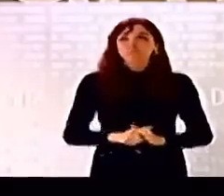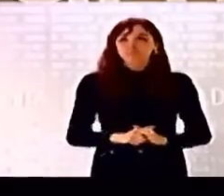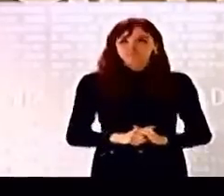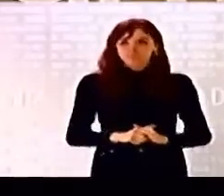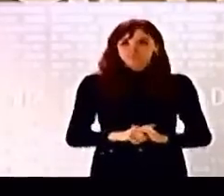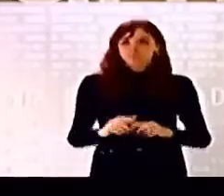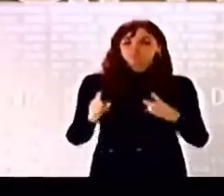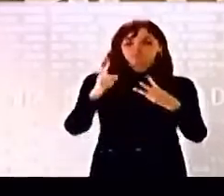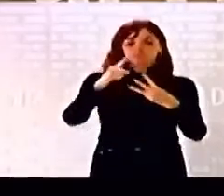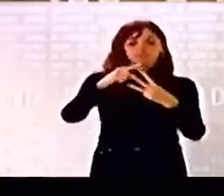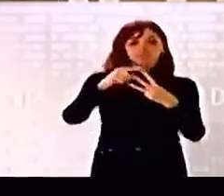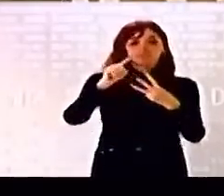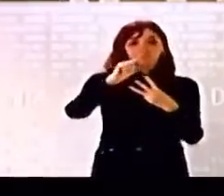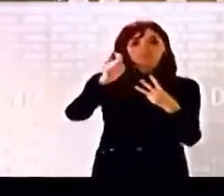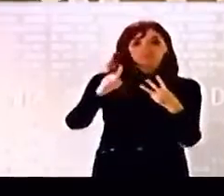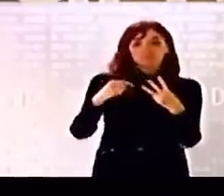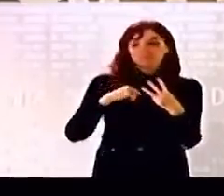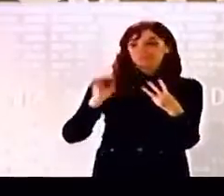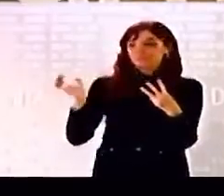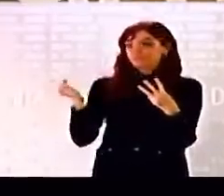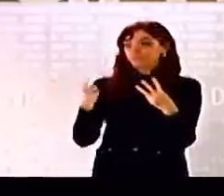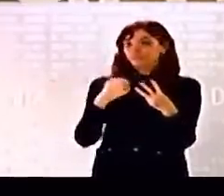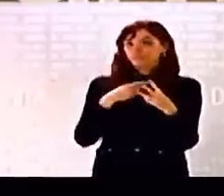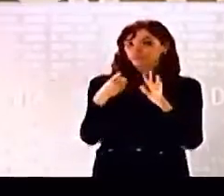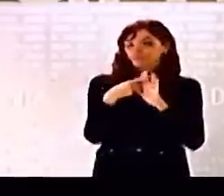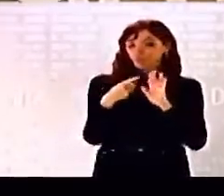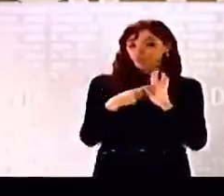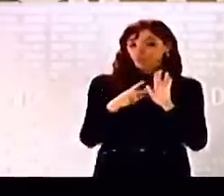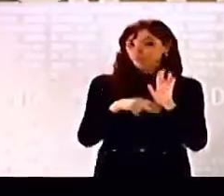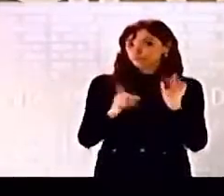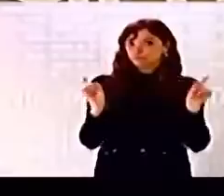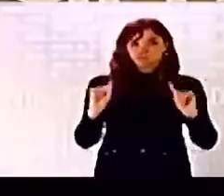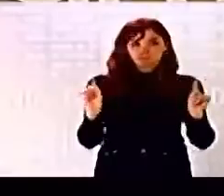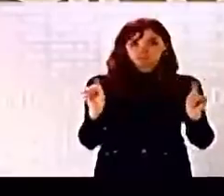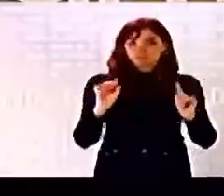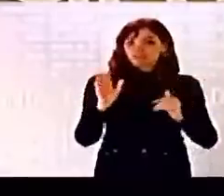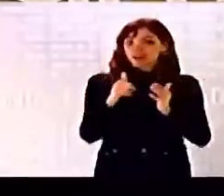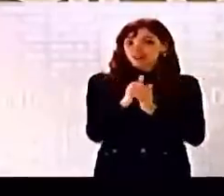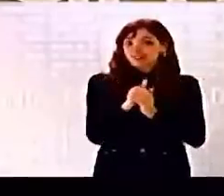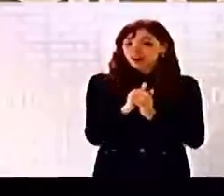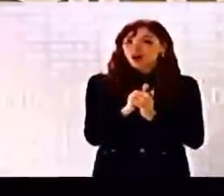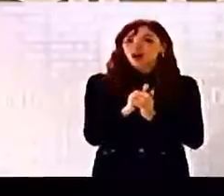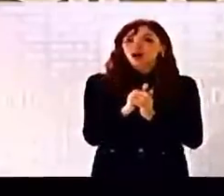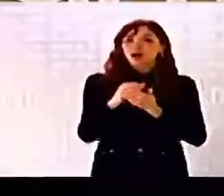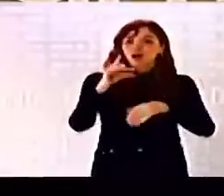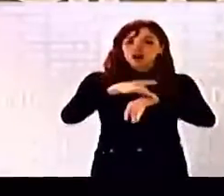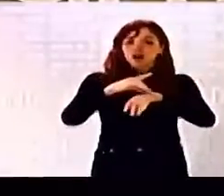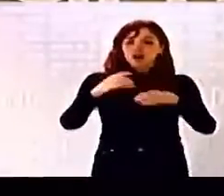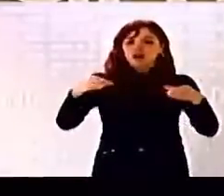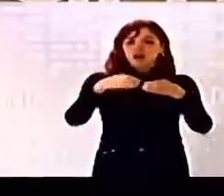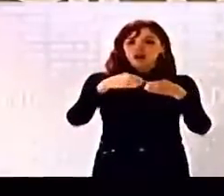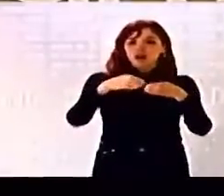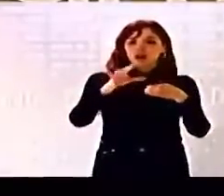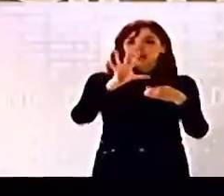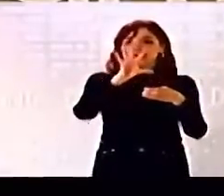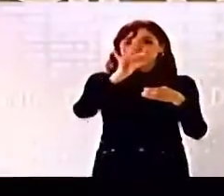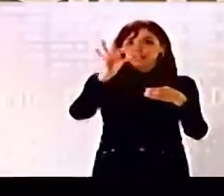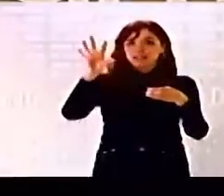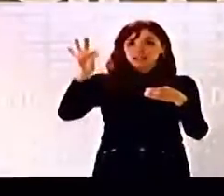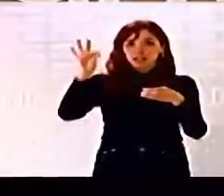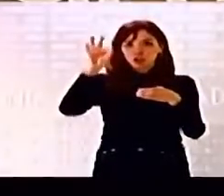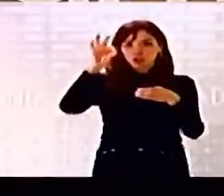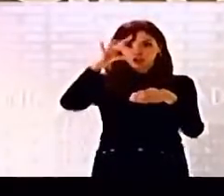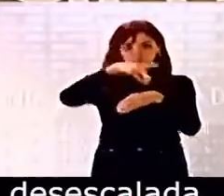A la primera pregunta, yo no me atrevería a hablar de desescalada hasta que no bajásemos en una incidencia acumulada a los 14 días de 500 casos por cada